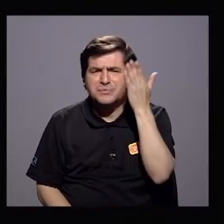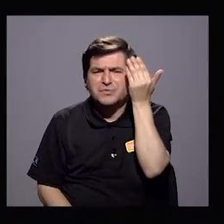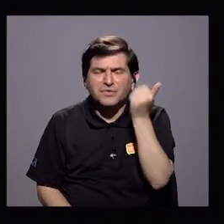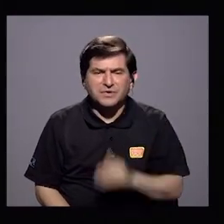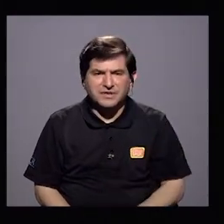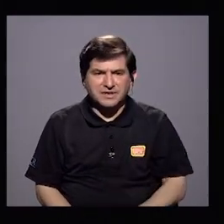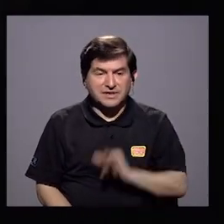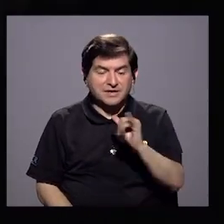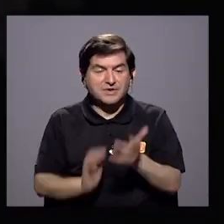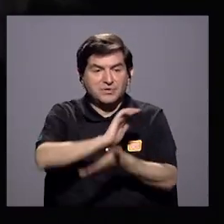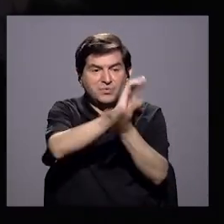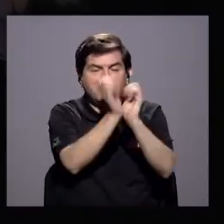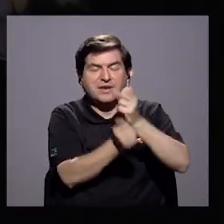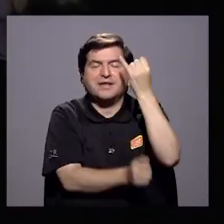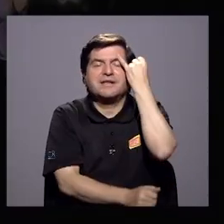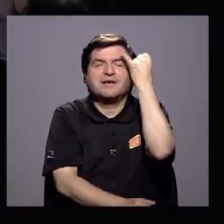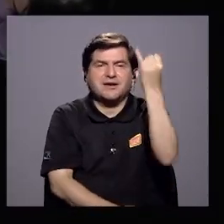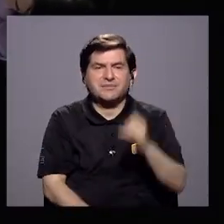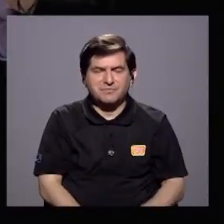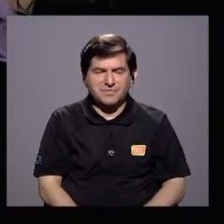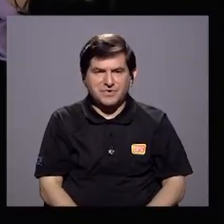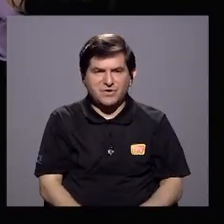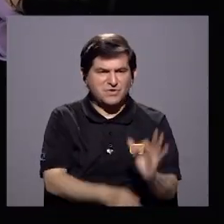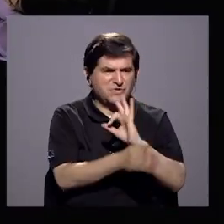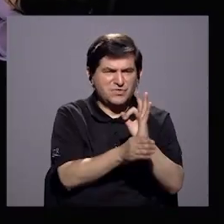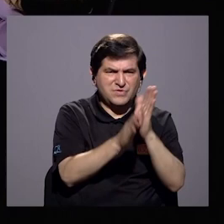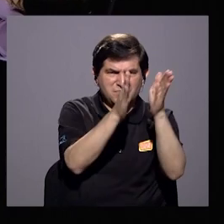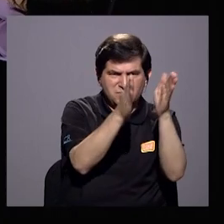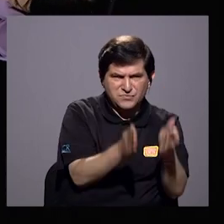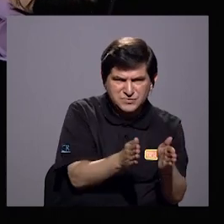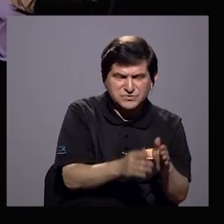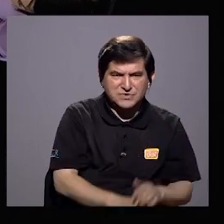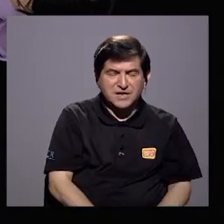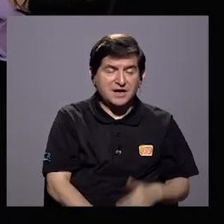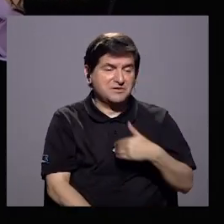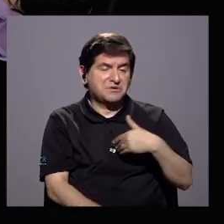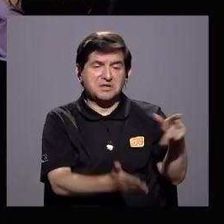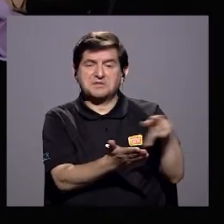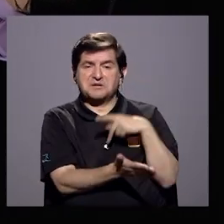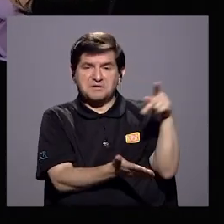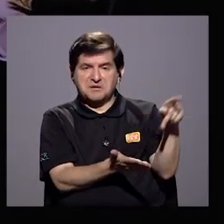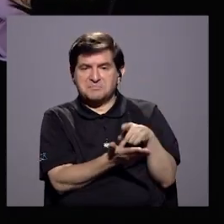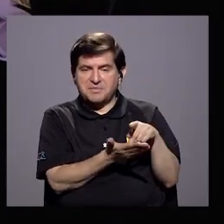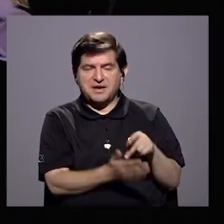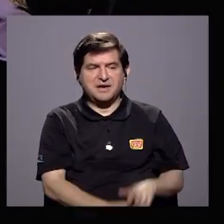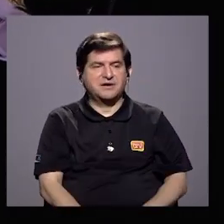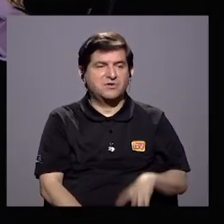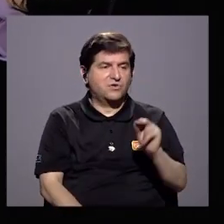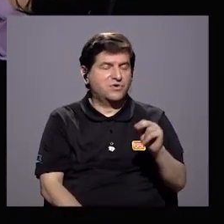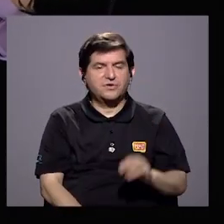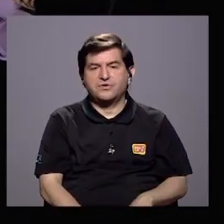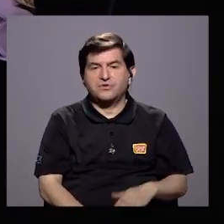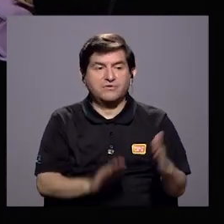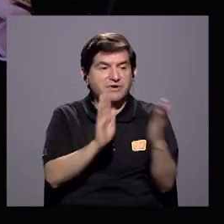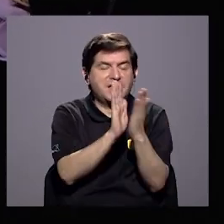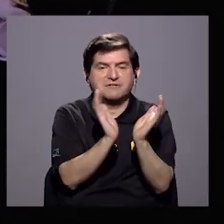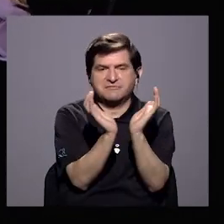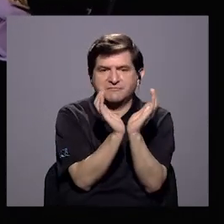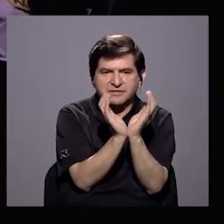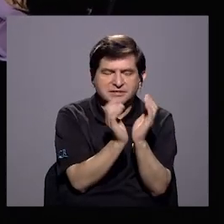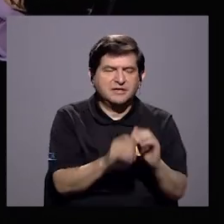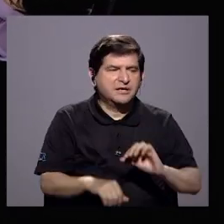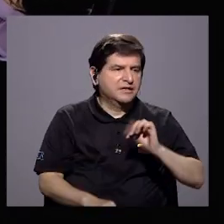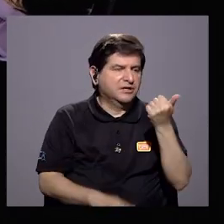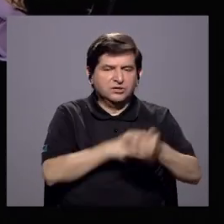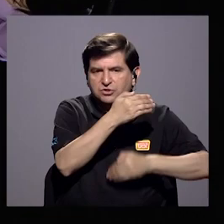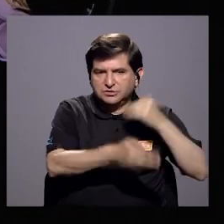Porque hacer también el cambio de chip de ser un funcionario al que le llega el salario, que no tiene que lidiar con la caja, que no tiene que lidiar con